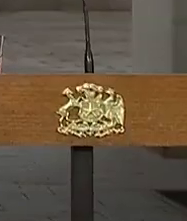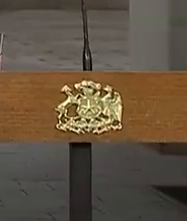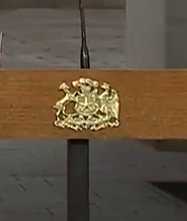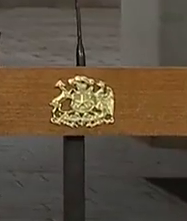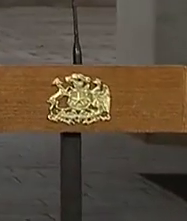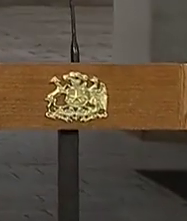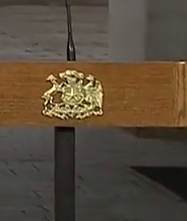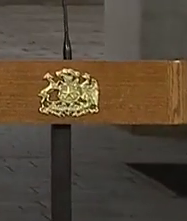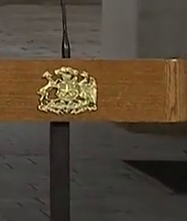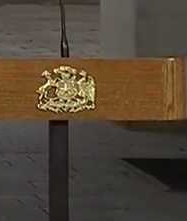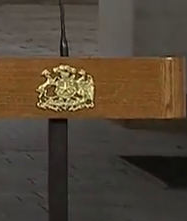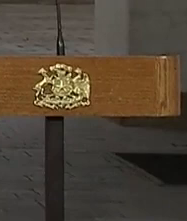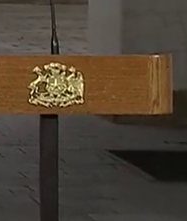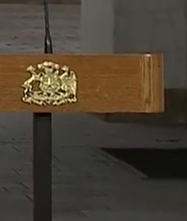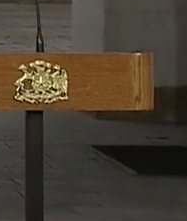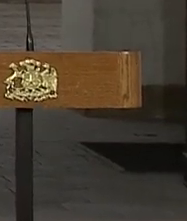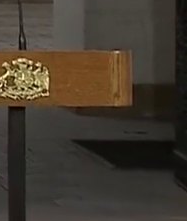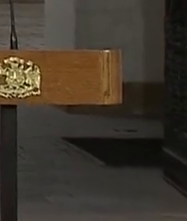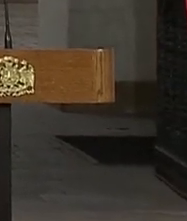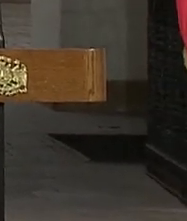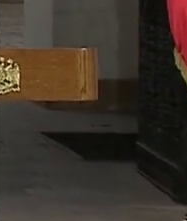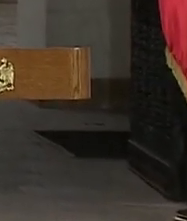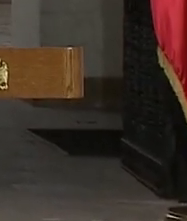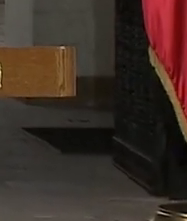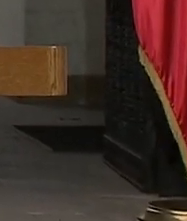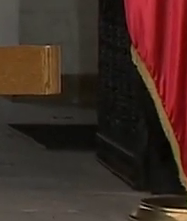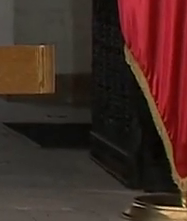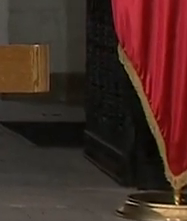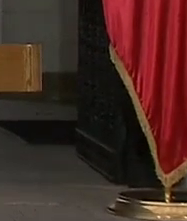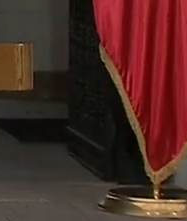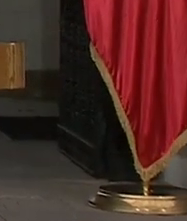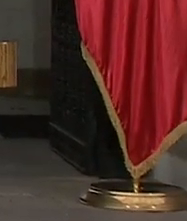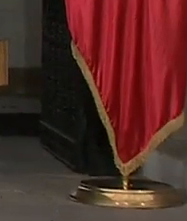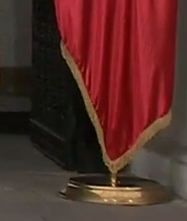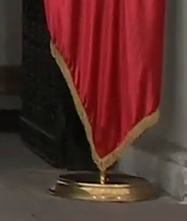mensaje entonces del presidente Sebastián Piñera, en donde anuncia que se va a convocar un grupo de expertos.